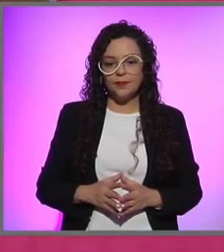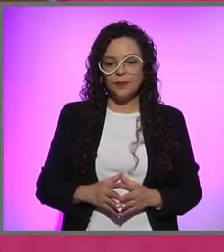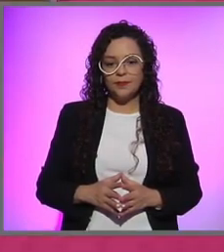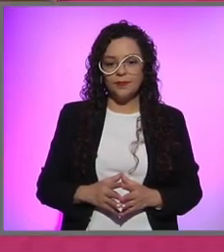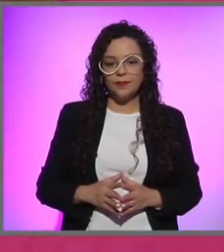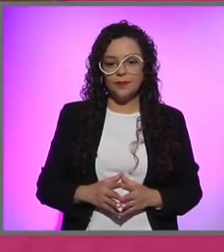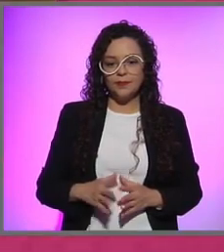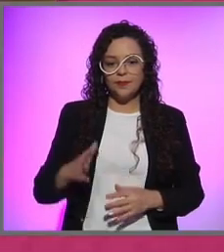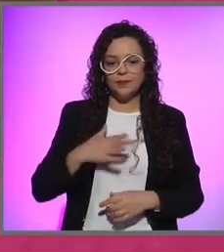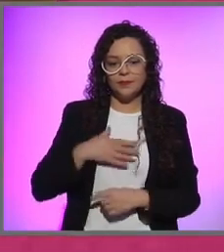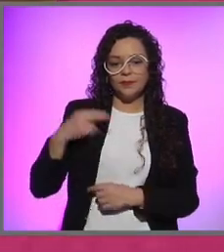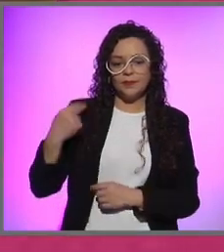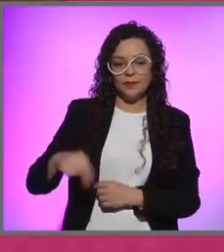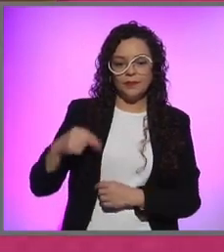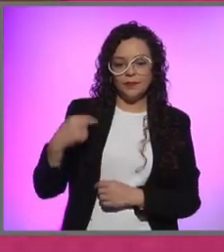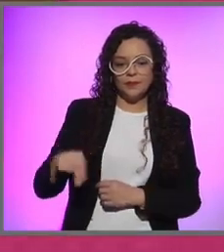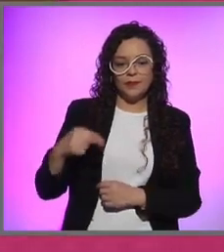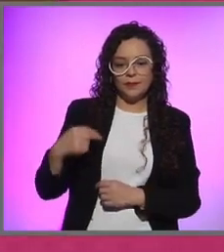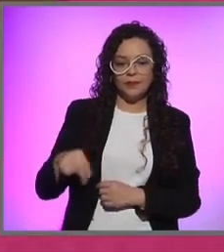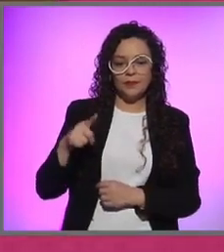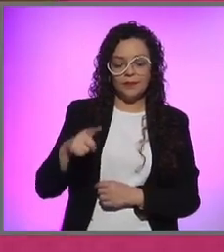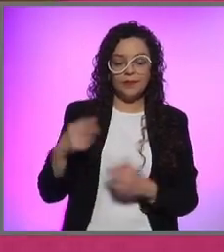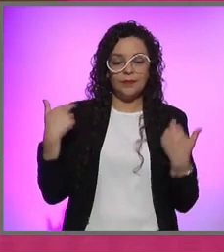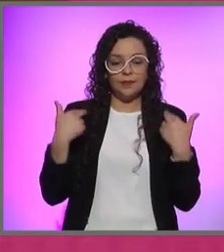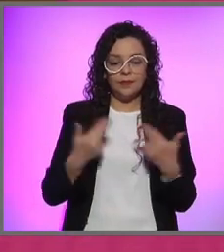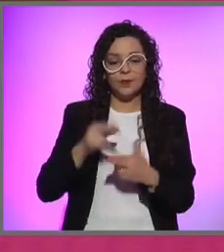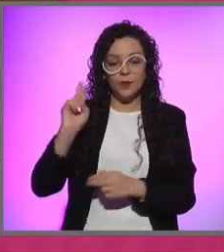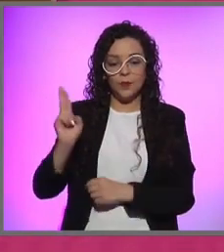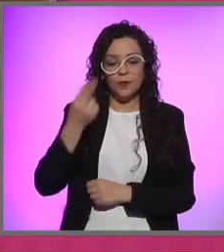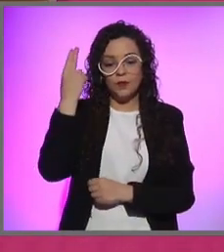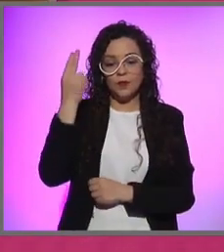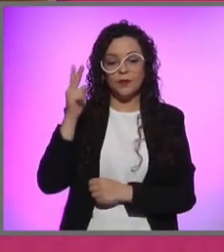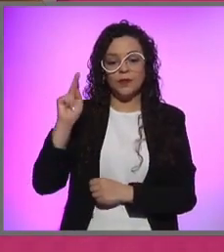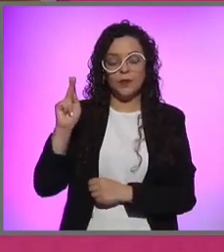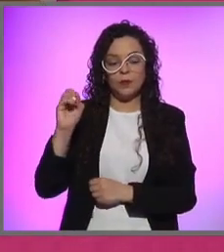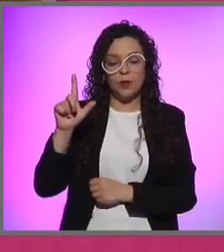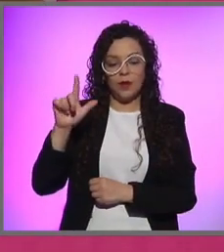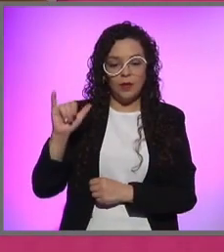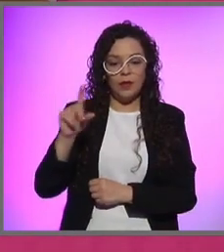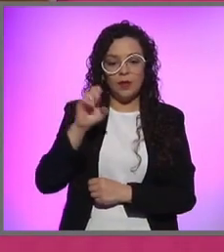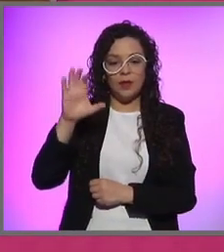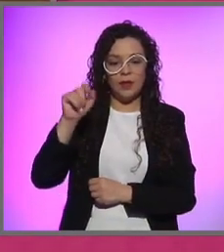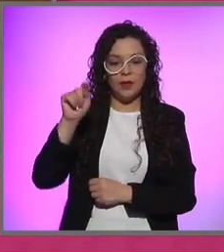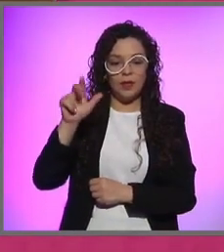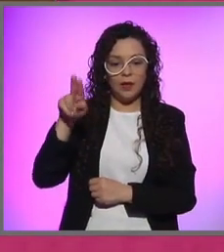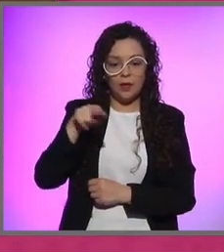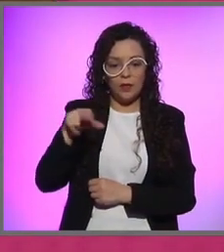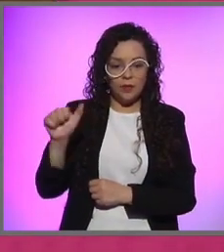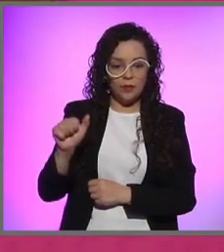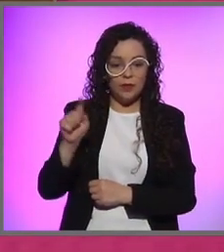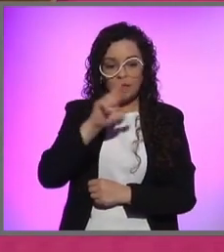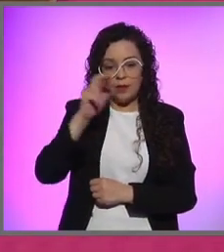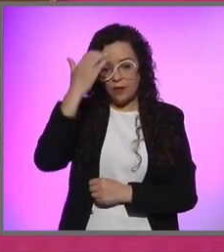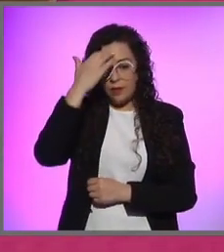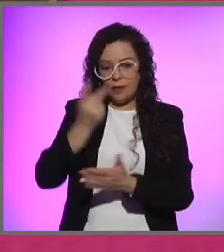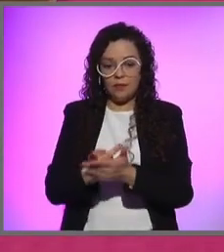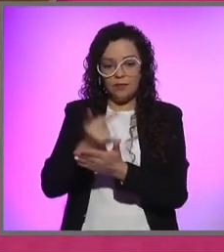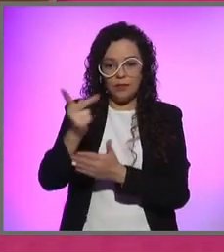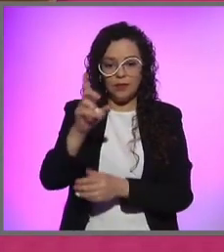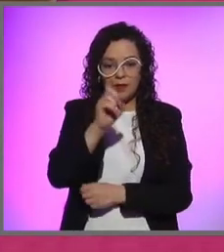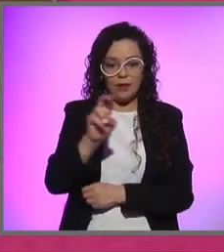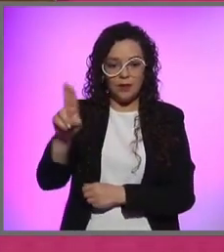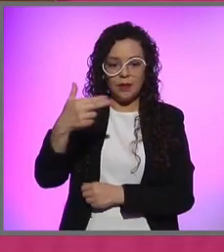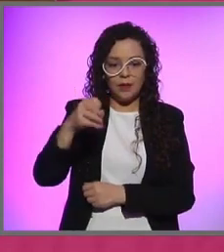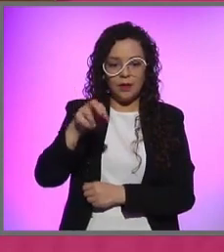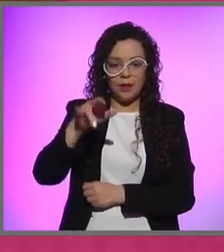En nom del professorat de la Universitat Politécnica de Catalunya, en reconeixement als vostres grans èxits, us concedeixo el títol de doctor